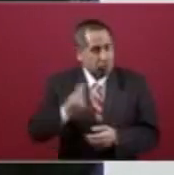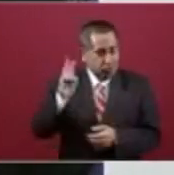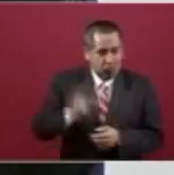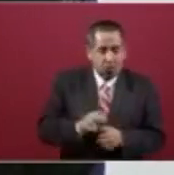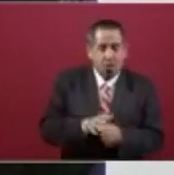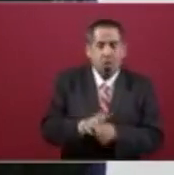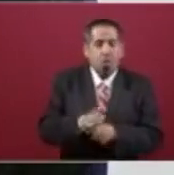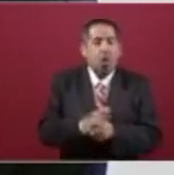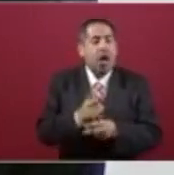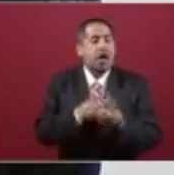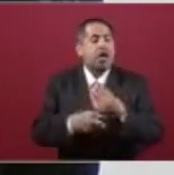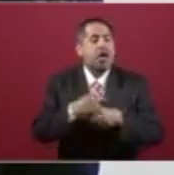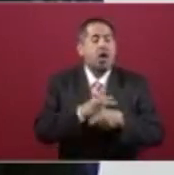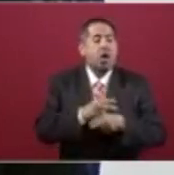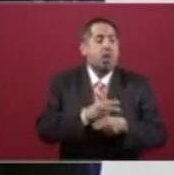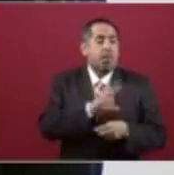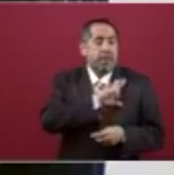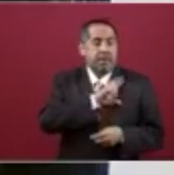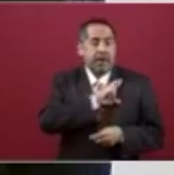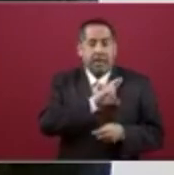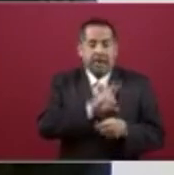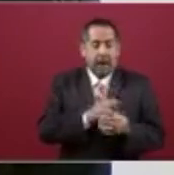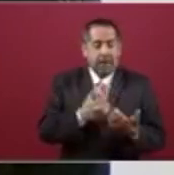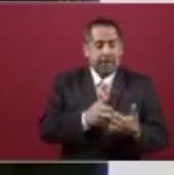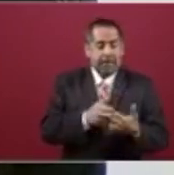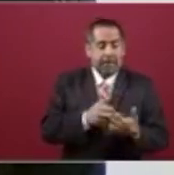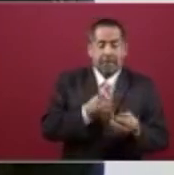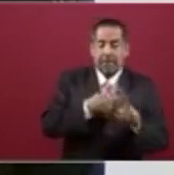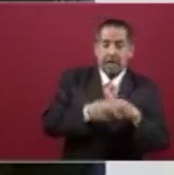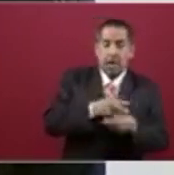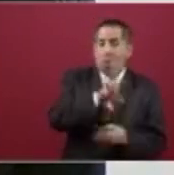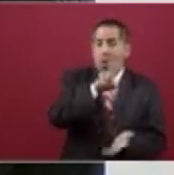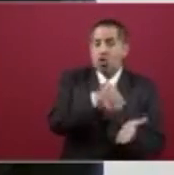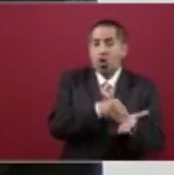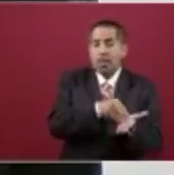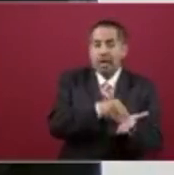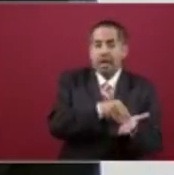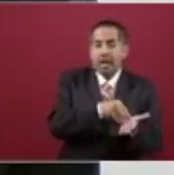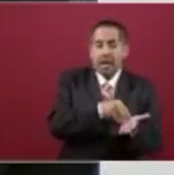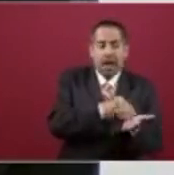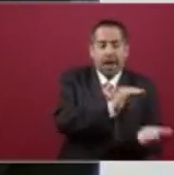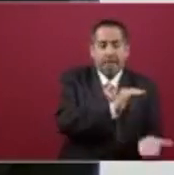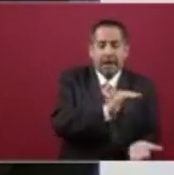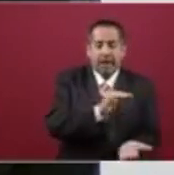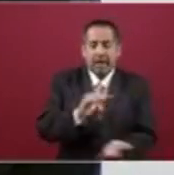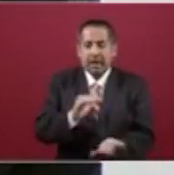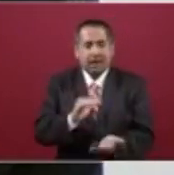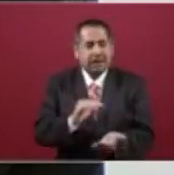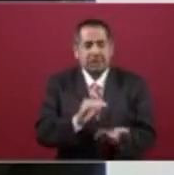de las empresas privadas? 4,000 barriles, que es mucho, muy